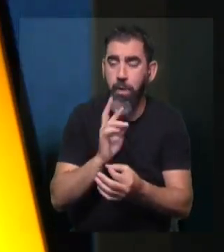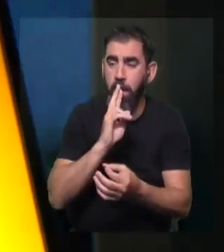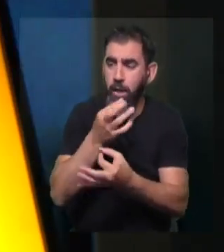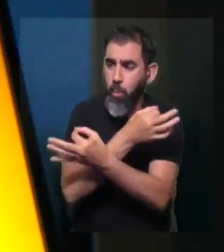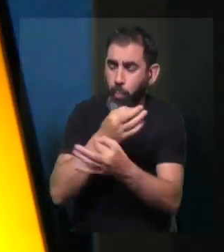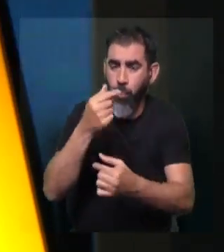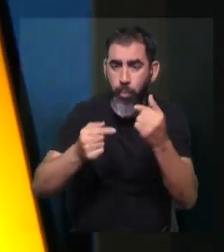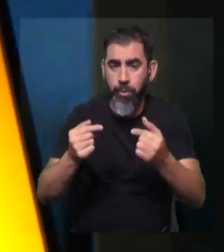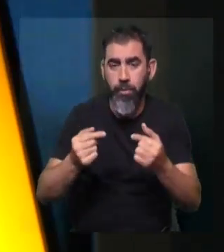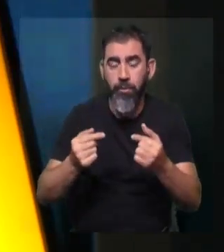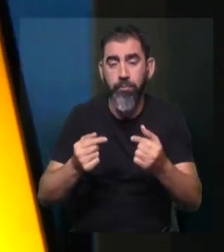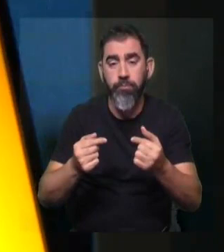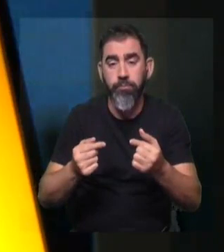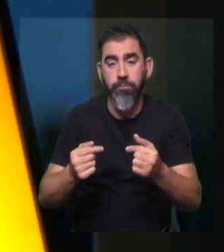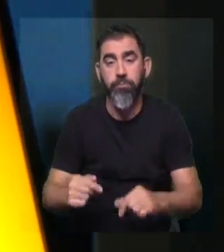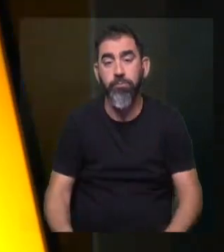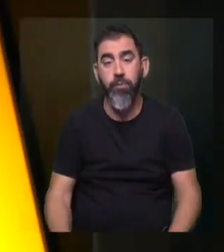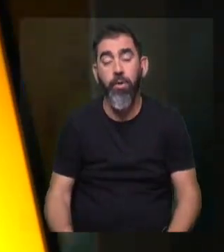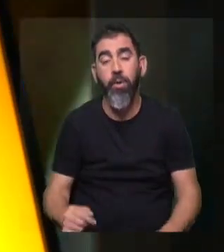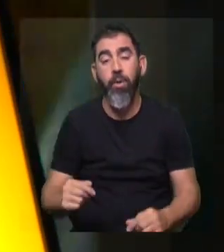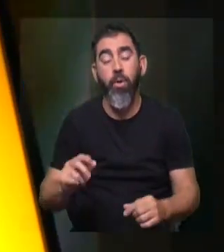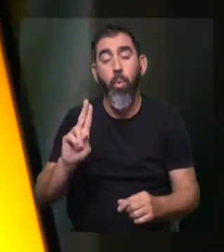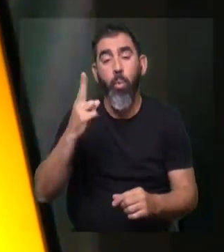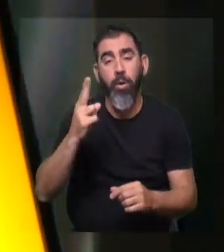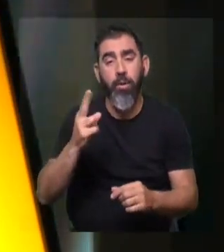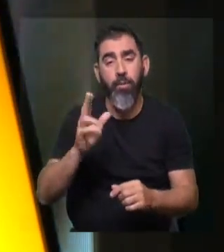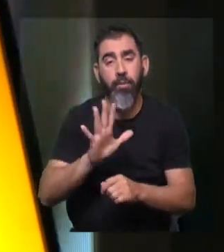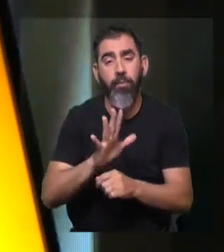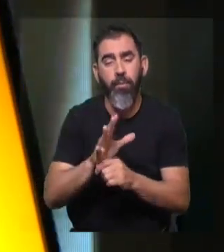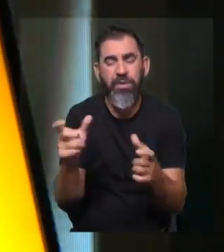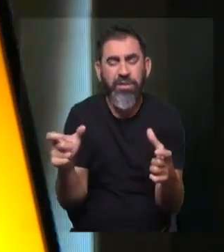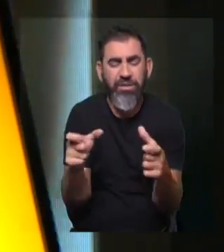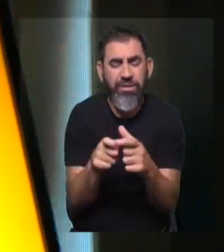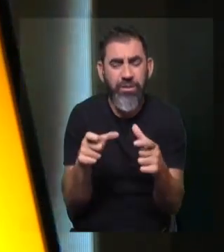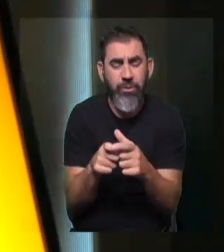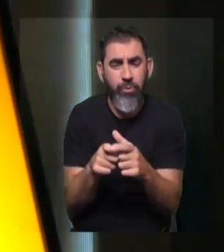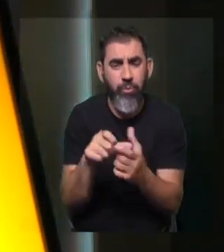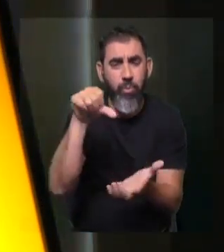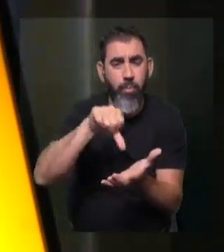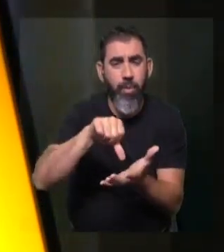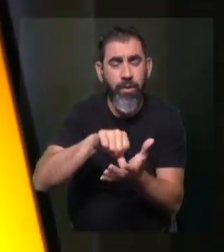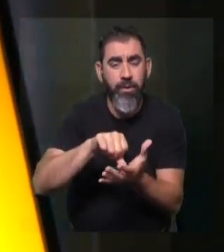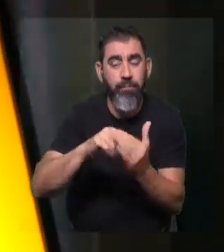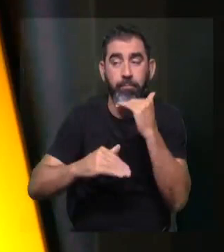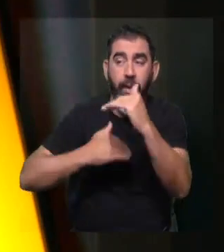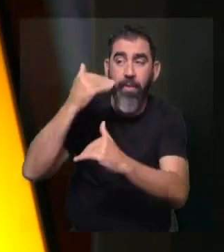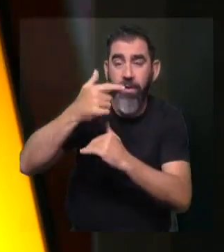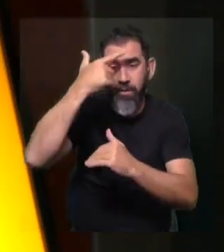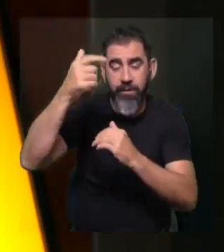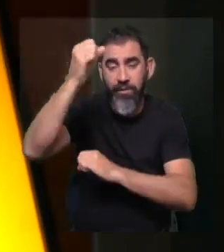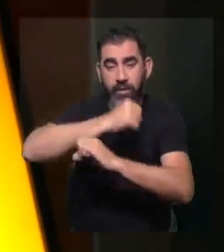cosas como el diagnóstico de la pandemia, es una comunidad ridículamente pequeña para un país que pretende desarrollarse en ciencia y